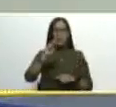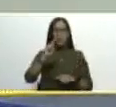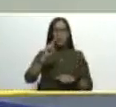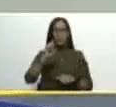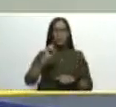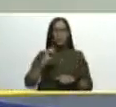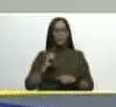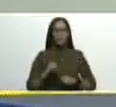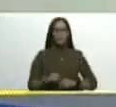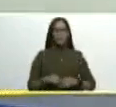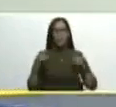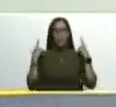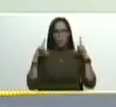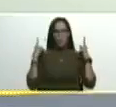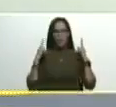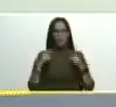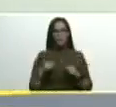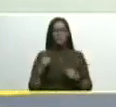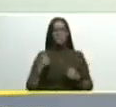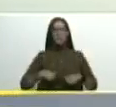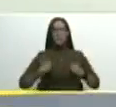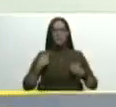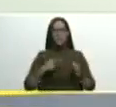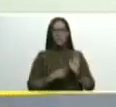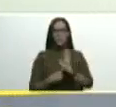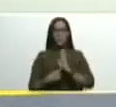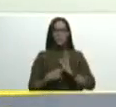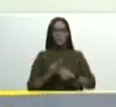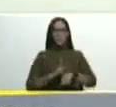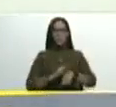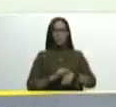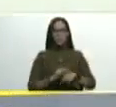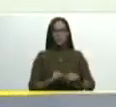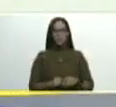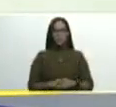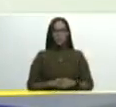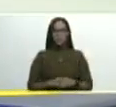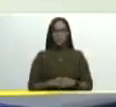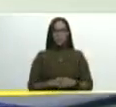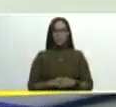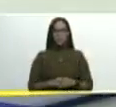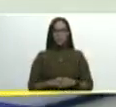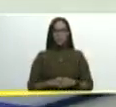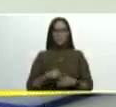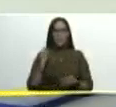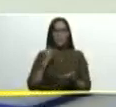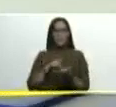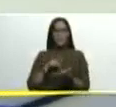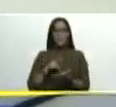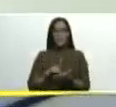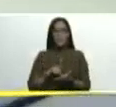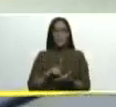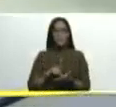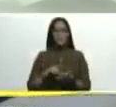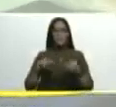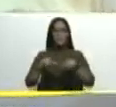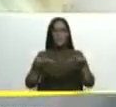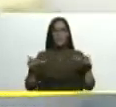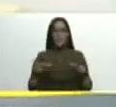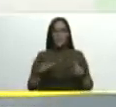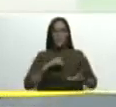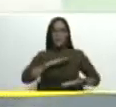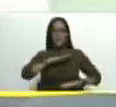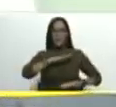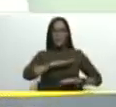y de La Guaira. ¿Qué más tenemos que mostrar de la recuperación, doctora? Por acá, mi presidente. Aquí tenemos el área de mamografía.